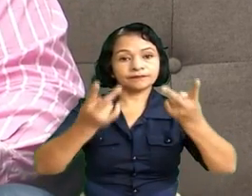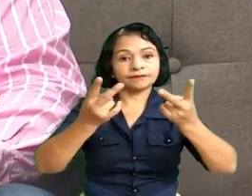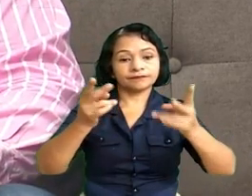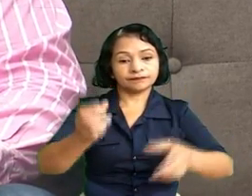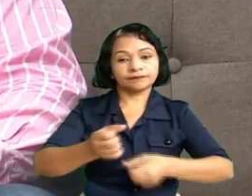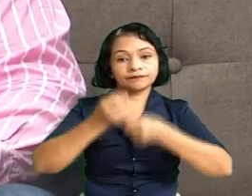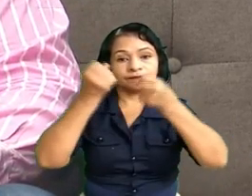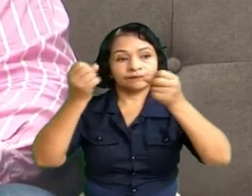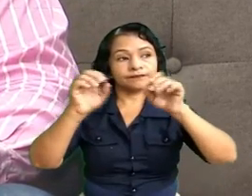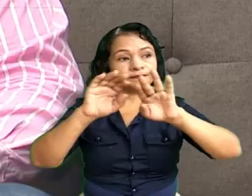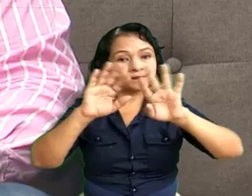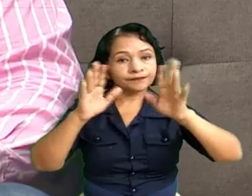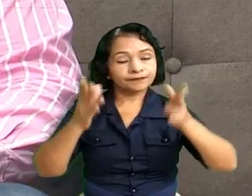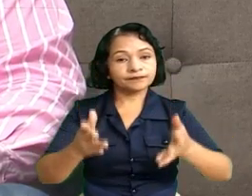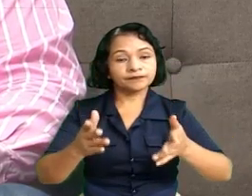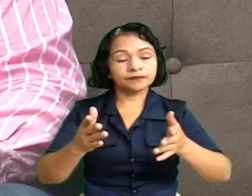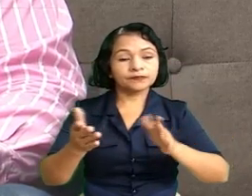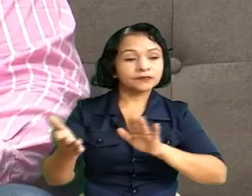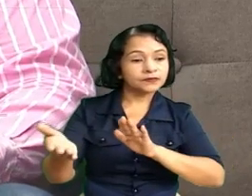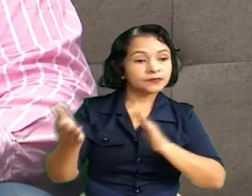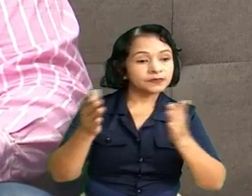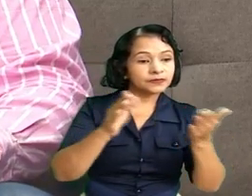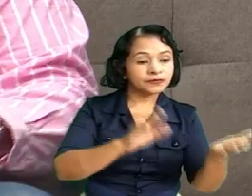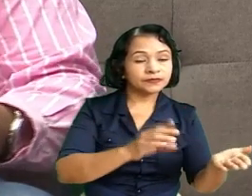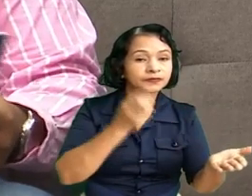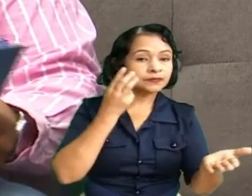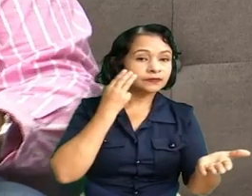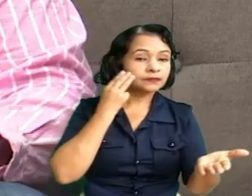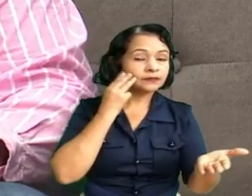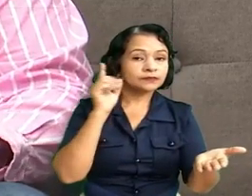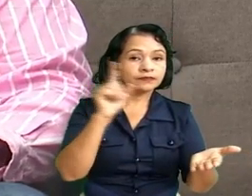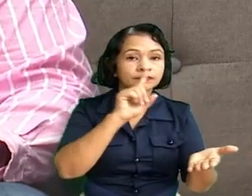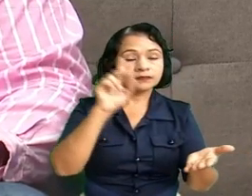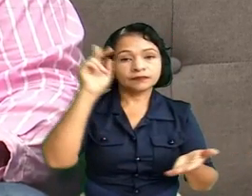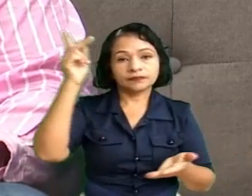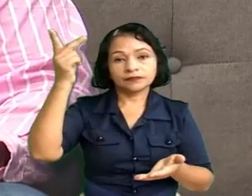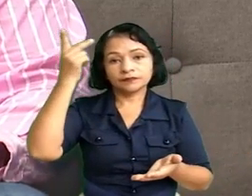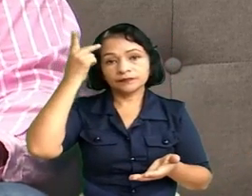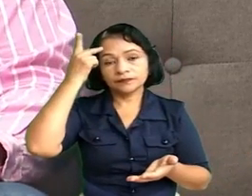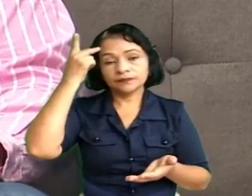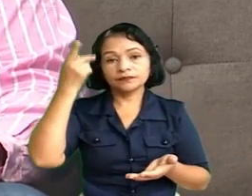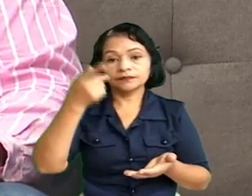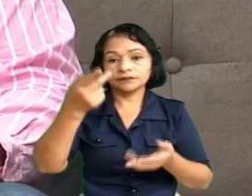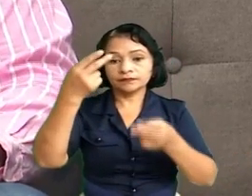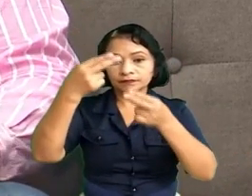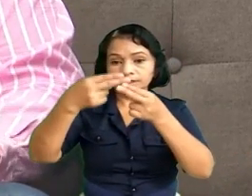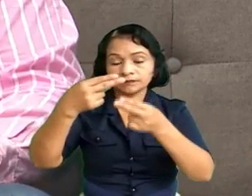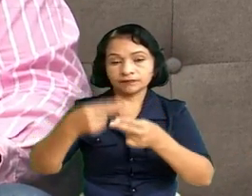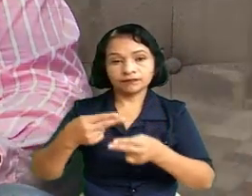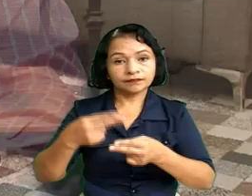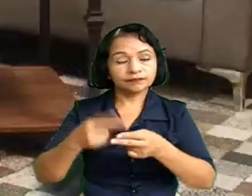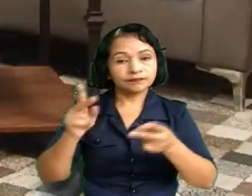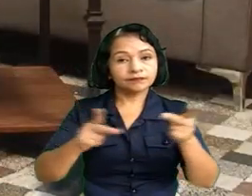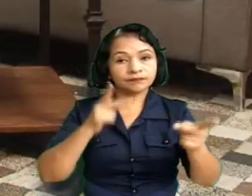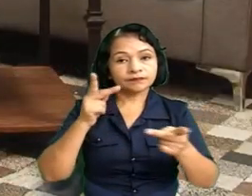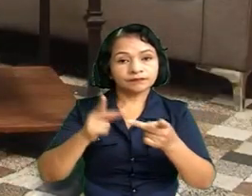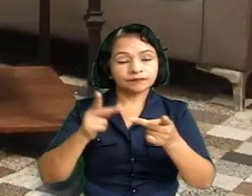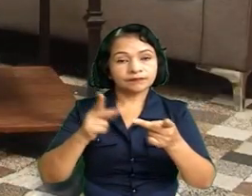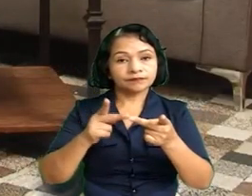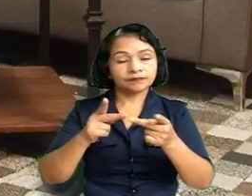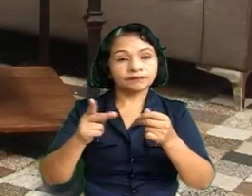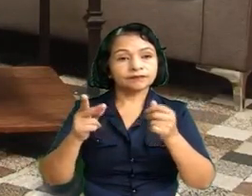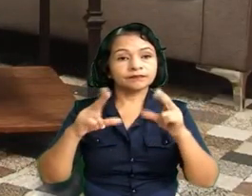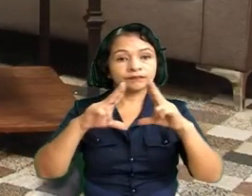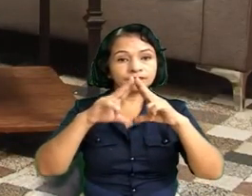vaya, reducción materna infantil. Y esto no es una cuestión de política, usted va a los indicadores y ahí están, son exactos. No, el país además,